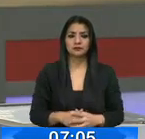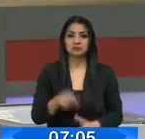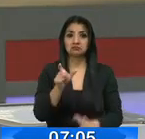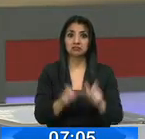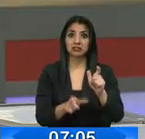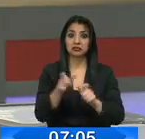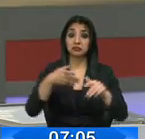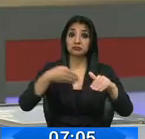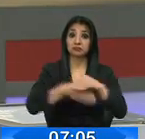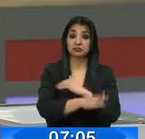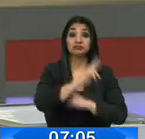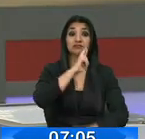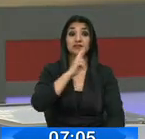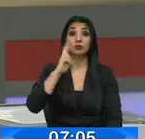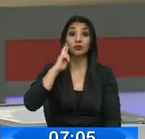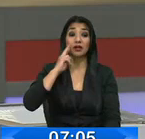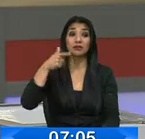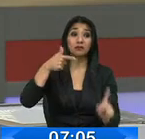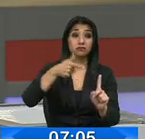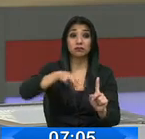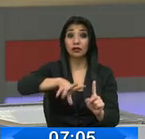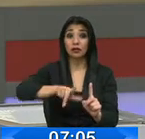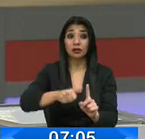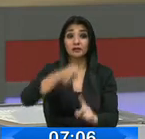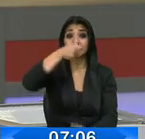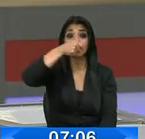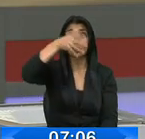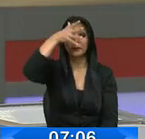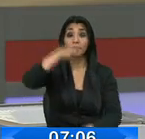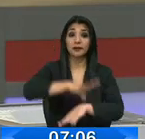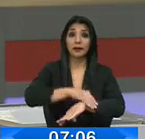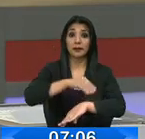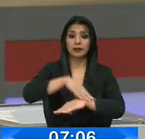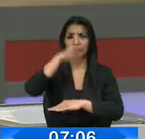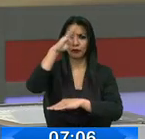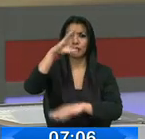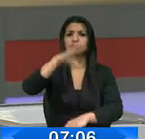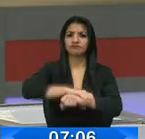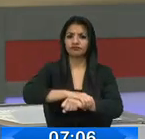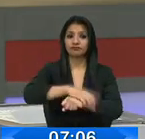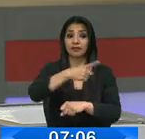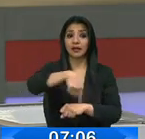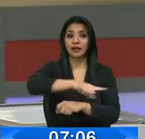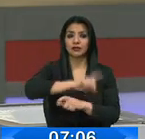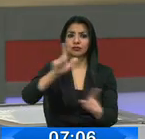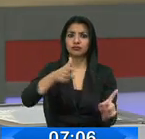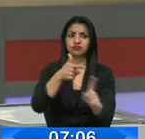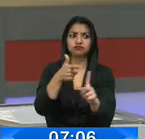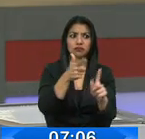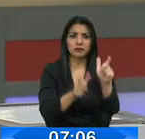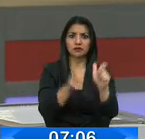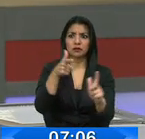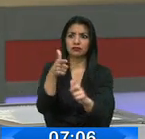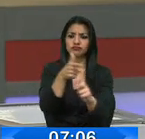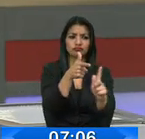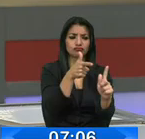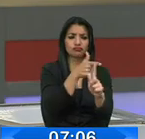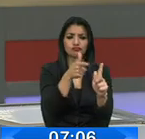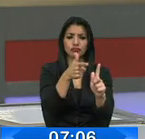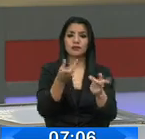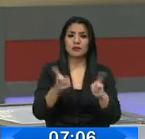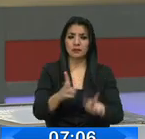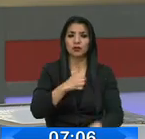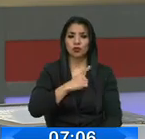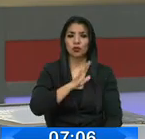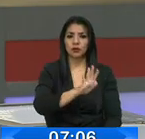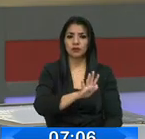un comedor en la vía Santo Domingo Quevedo fueron capturados por la policía usando un arma de fuego, atemorizaron a los clientes y al propietario